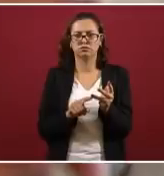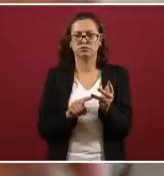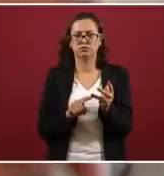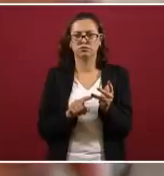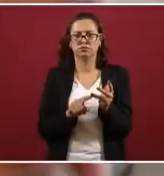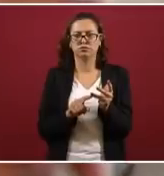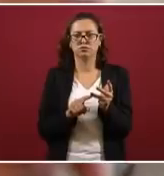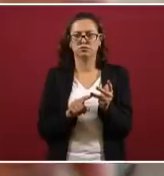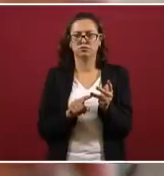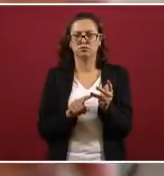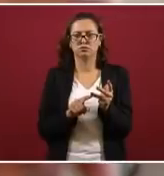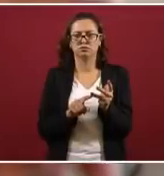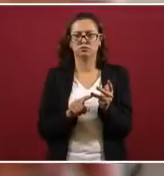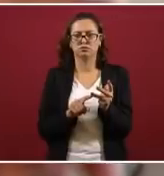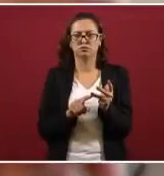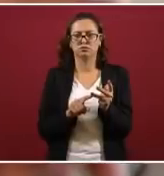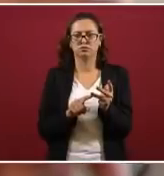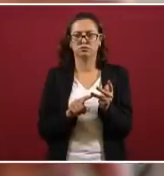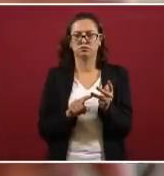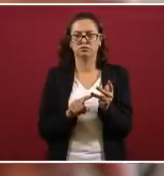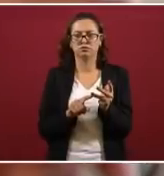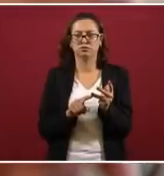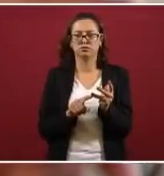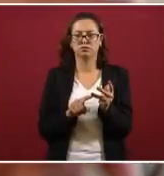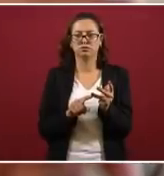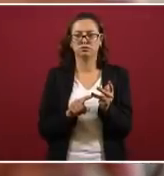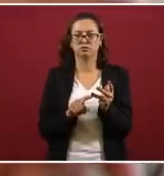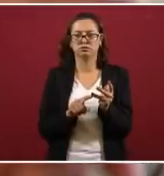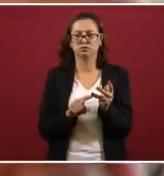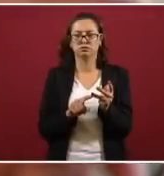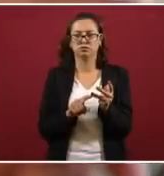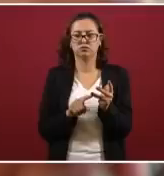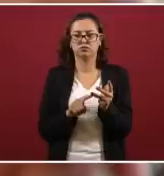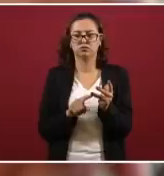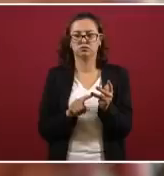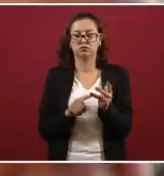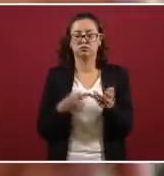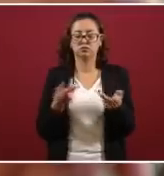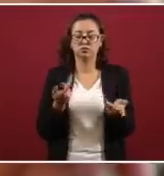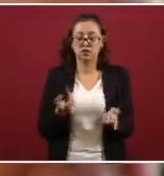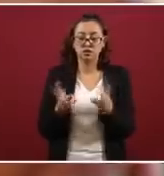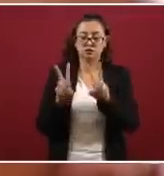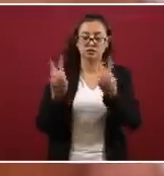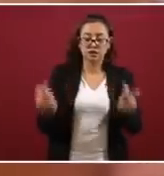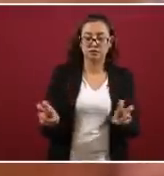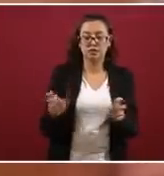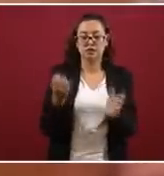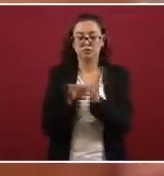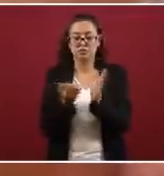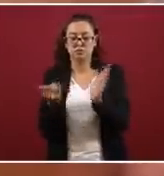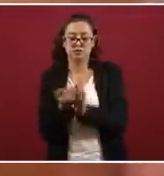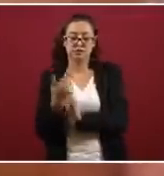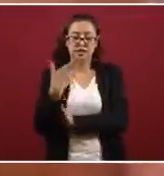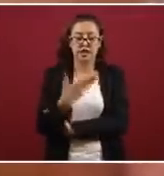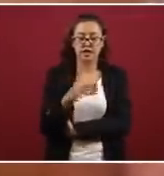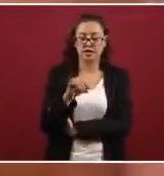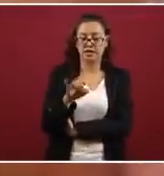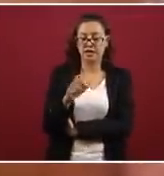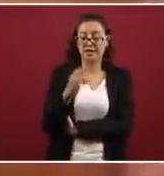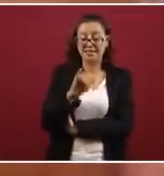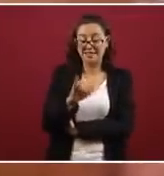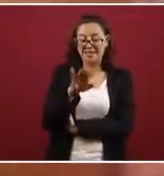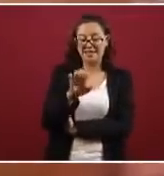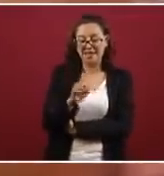¿qué planes tienen? Porque vemos que el IEPS a los refrescos y todo esto sí es bueno,